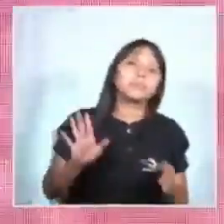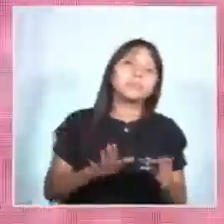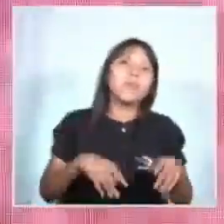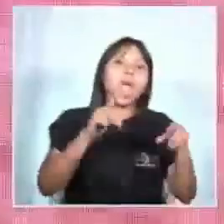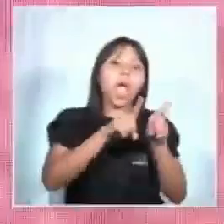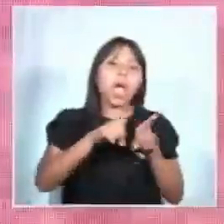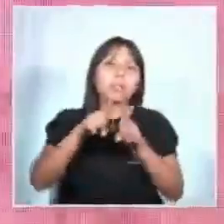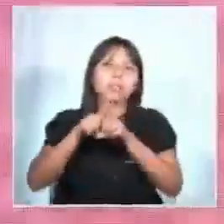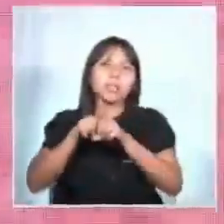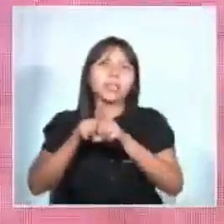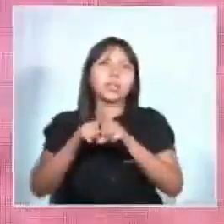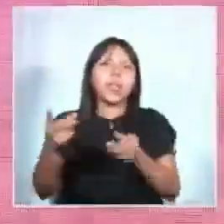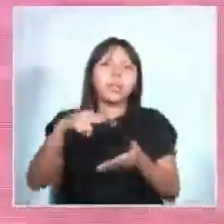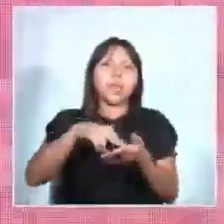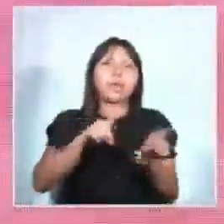Así de pie como estás,